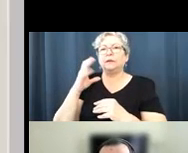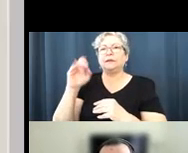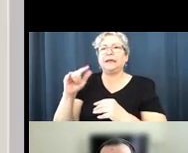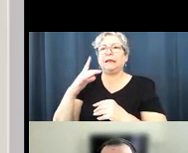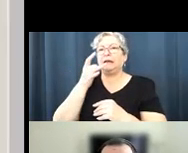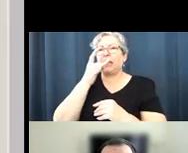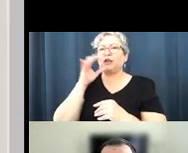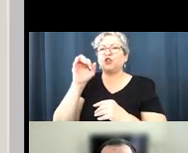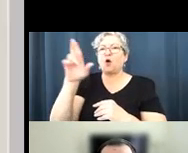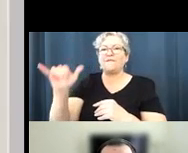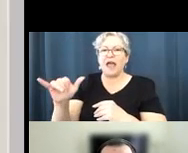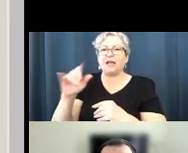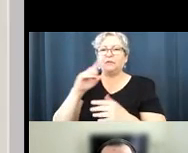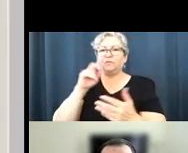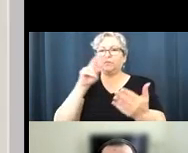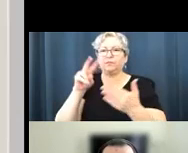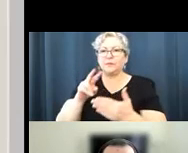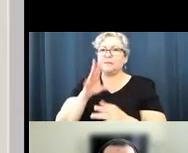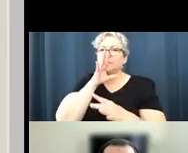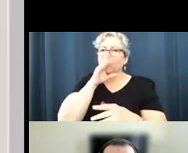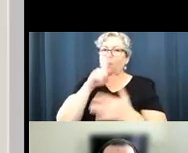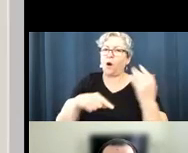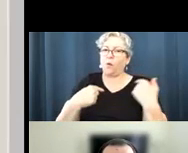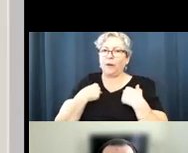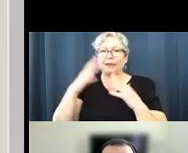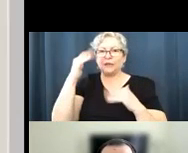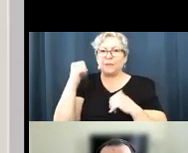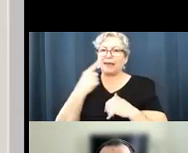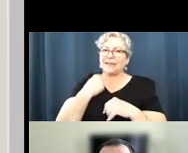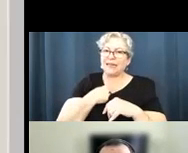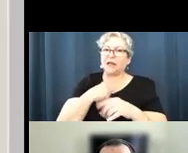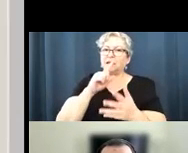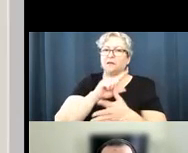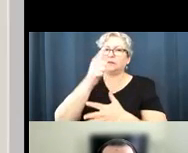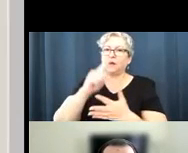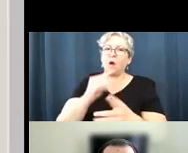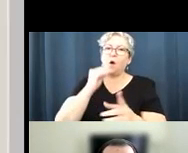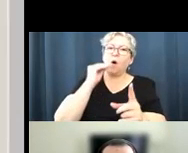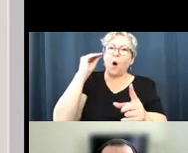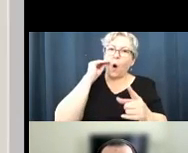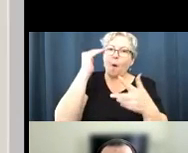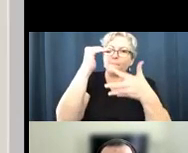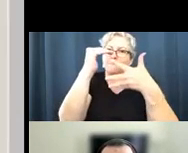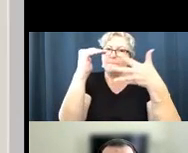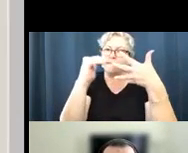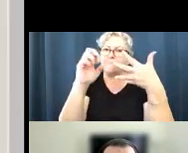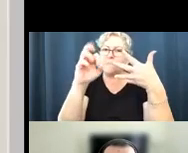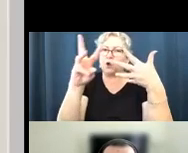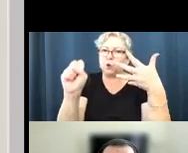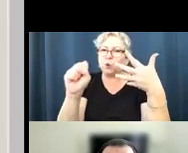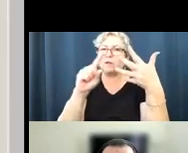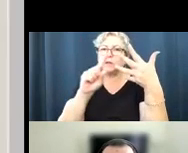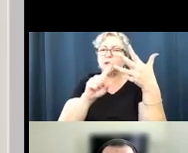survey de City Lights. Entonces, el screen reader está diciendo lo que nosotros estamos esperando que está diciendo. Aquí tenemos un home, un botón de home,